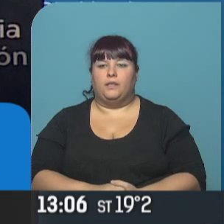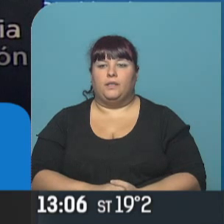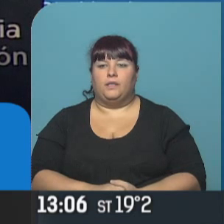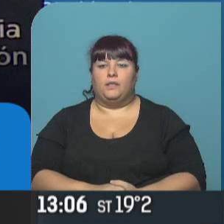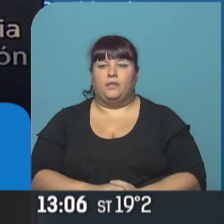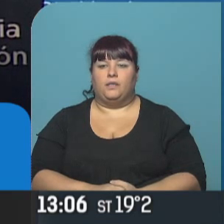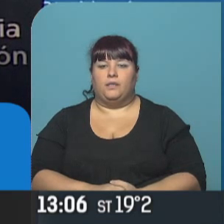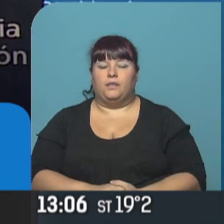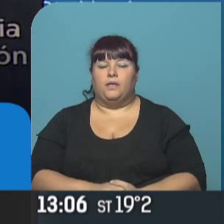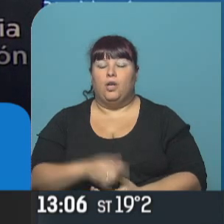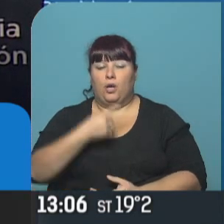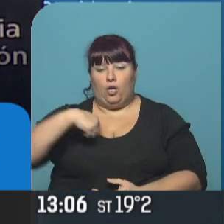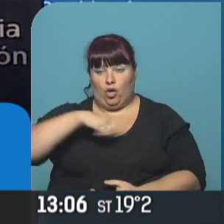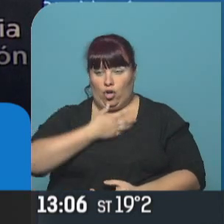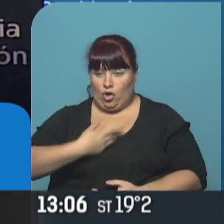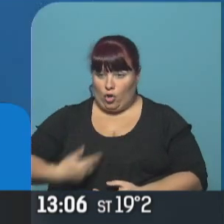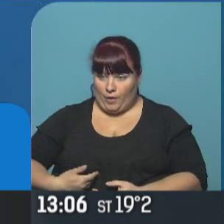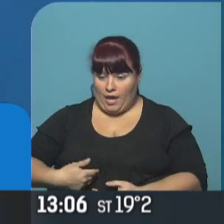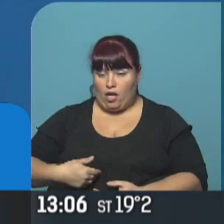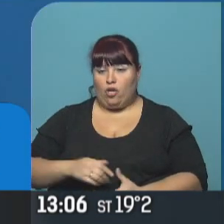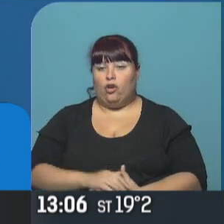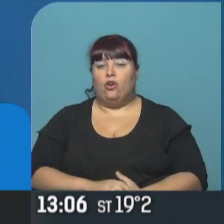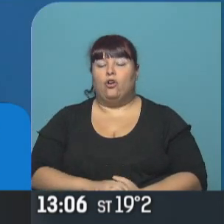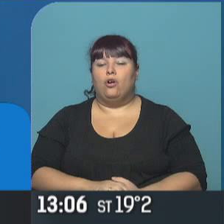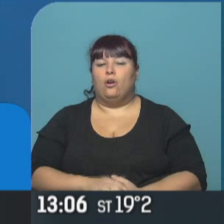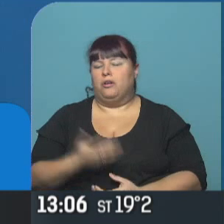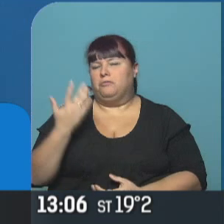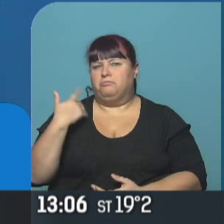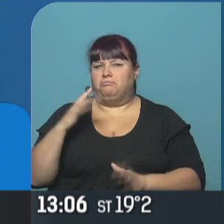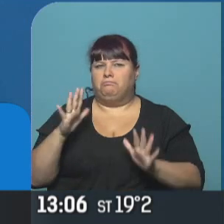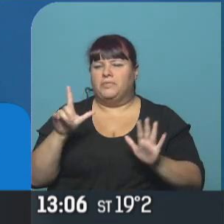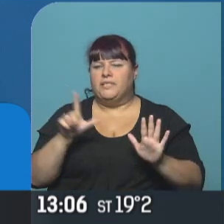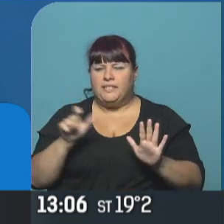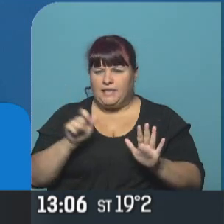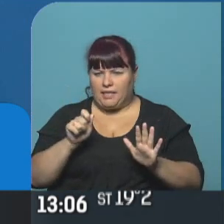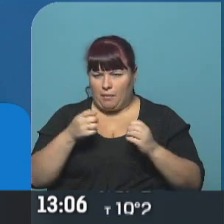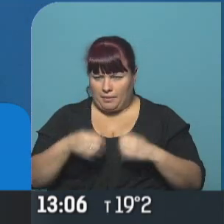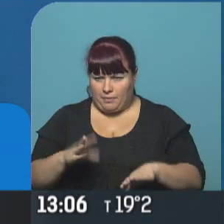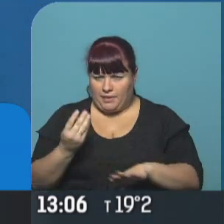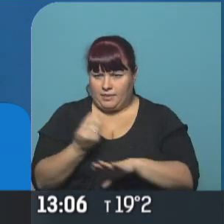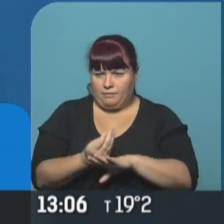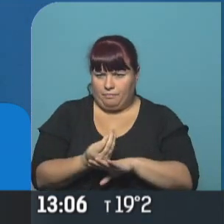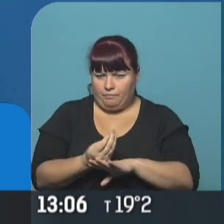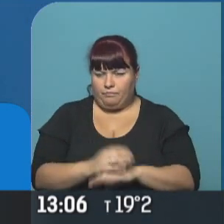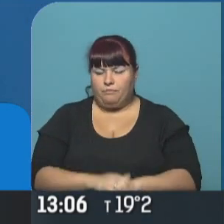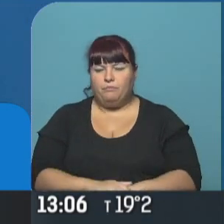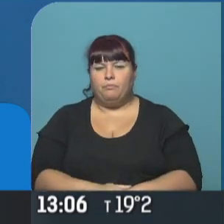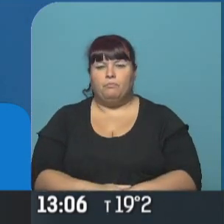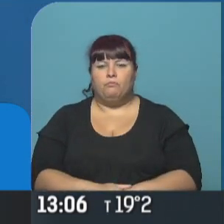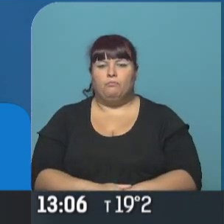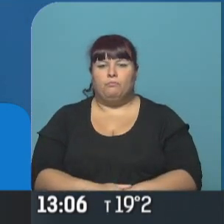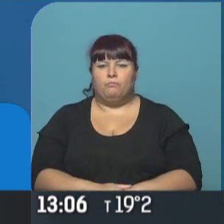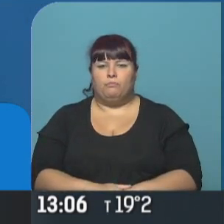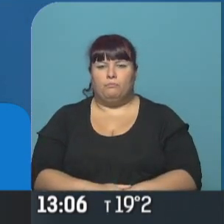Our administration, nuestro gobierno, now some 7 months old, hace más o menos 7 meses que comenzó, has seen